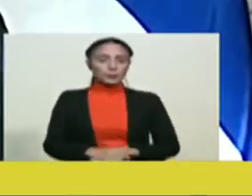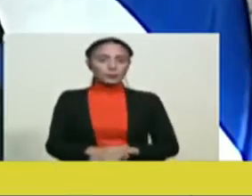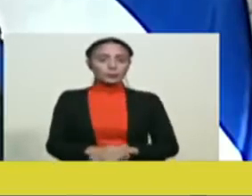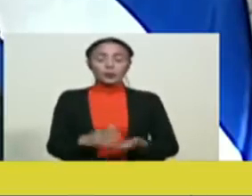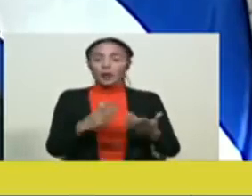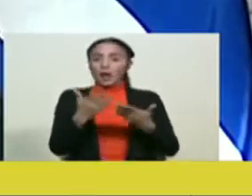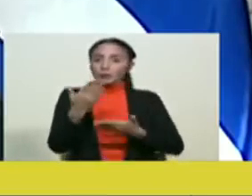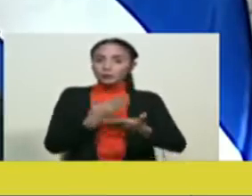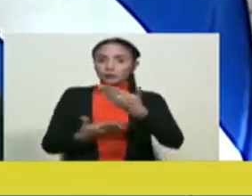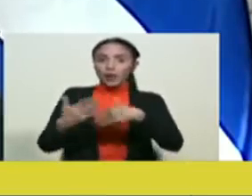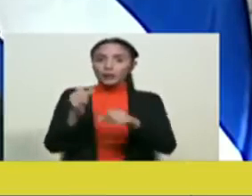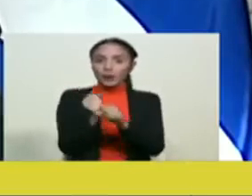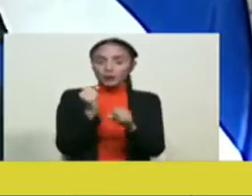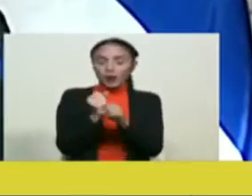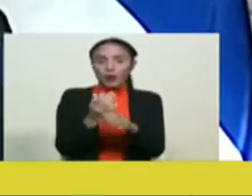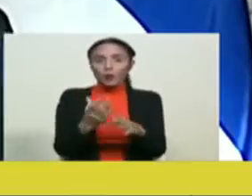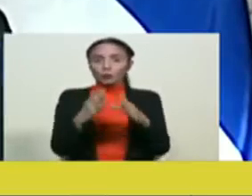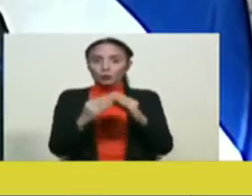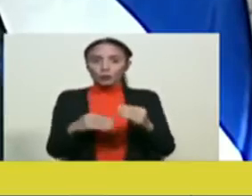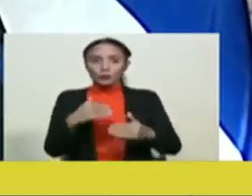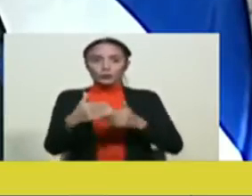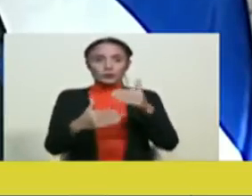la cooperación energética